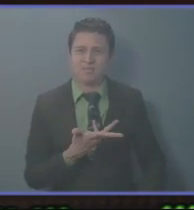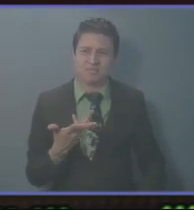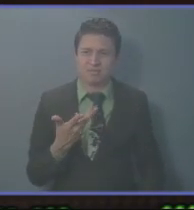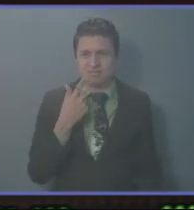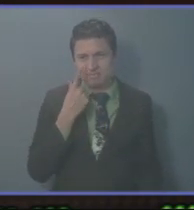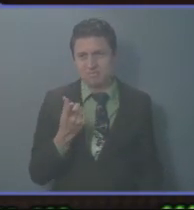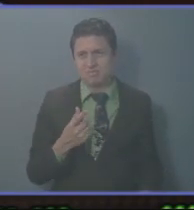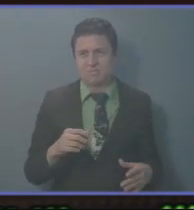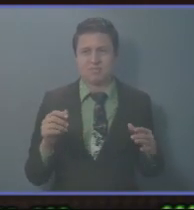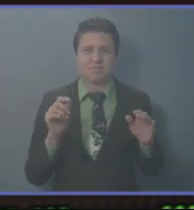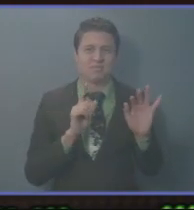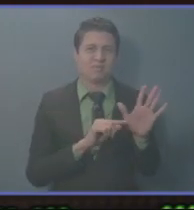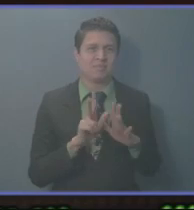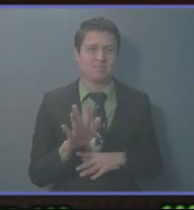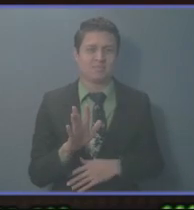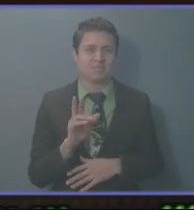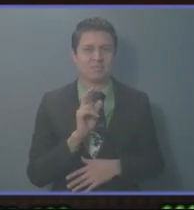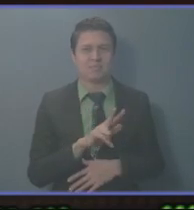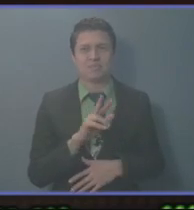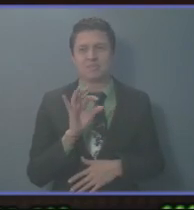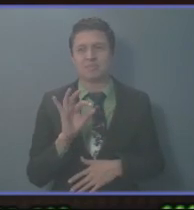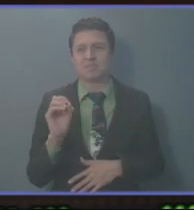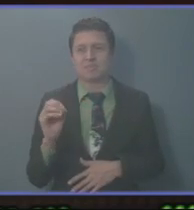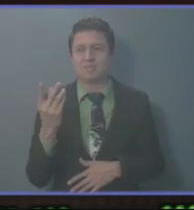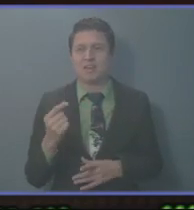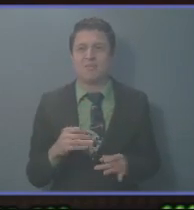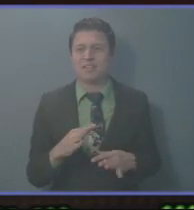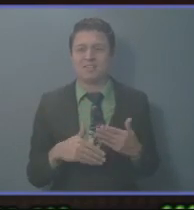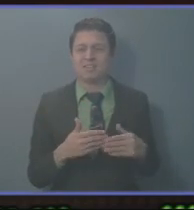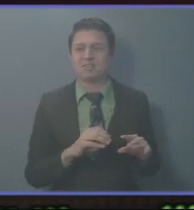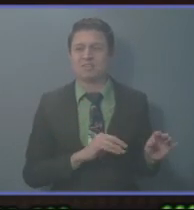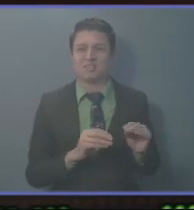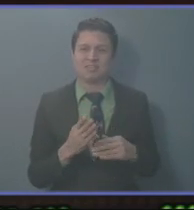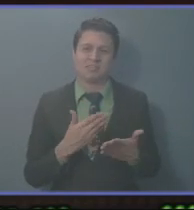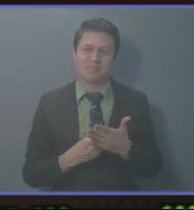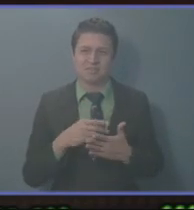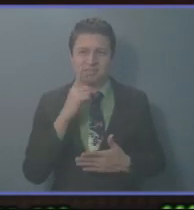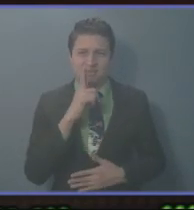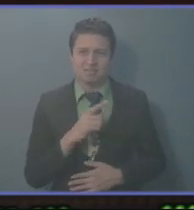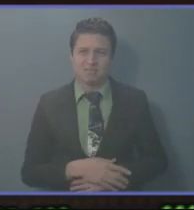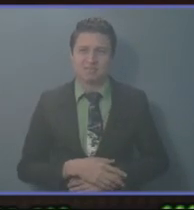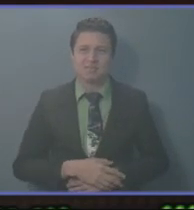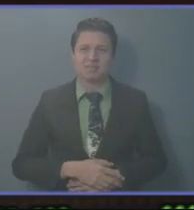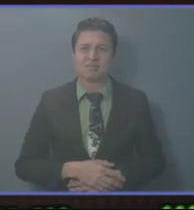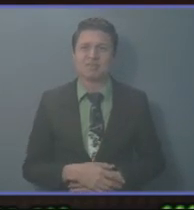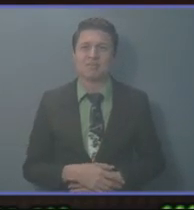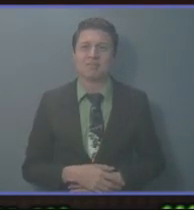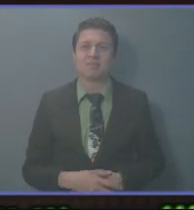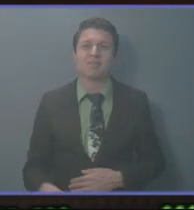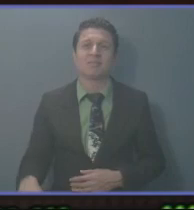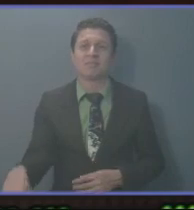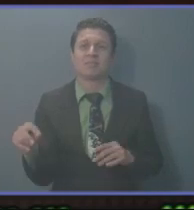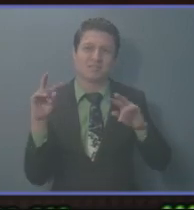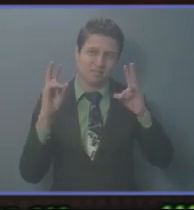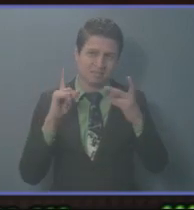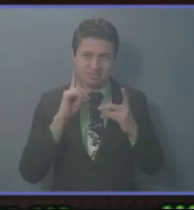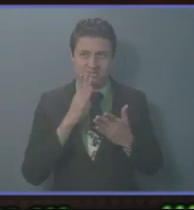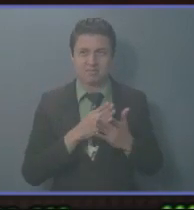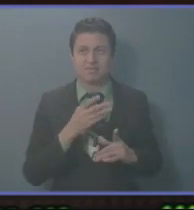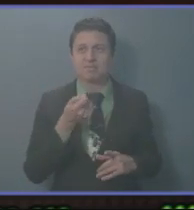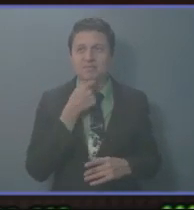número 25, tomo 390 de fecha 4 de febrero de 2011. Al respecto, se